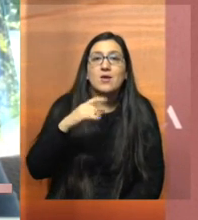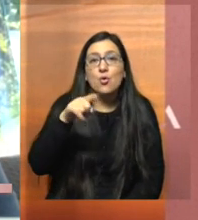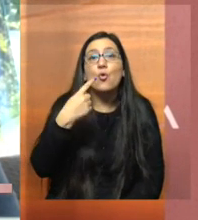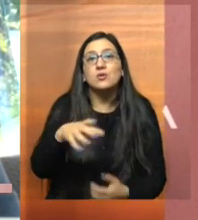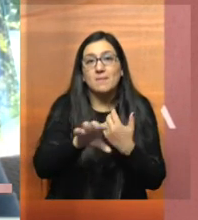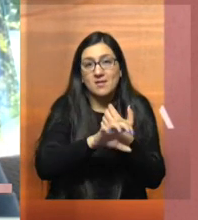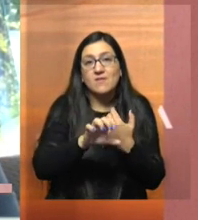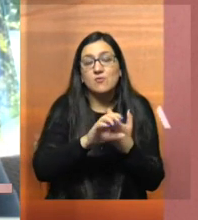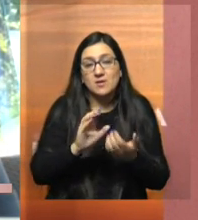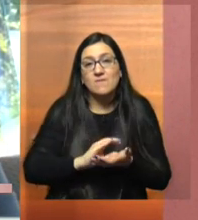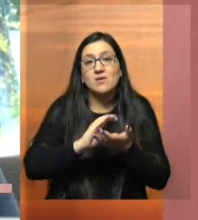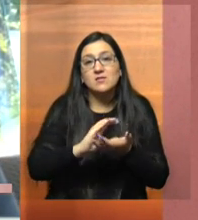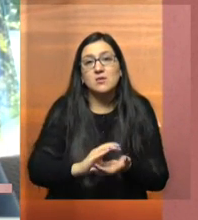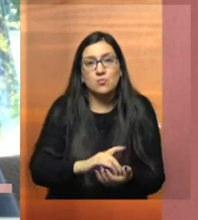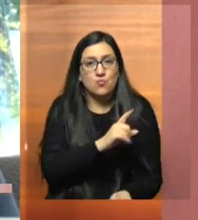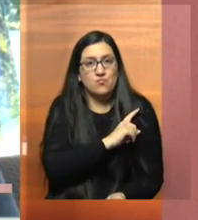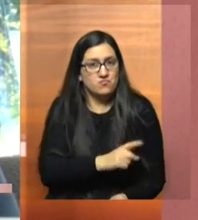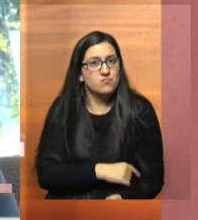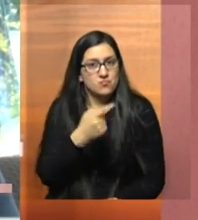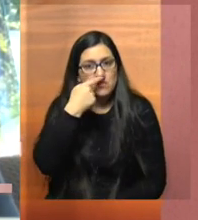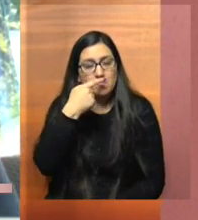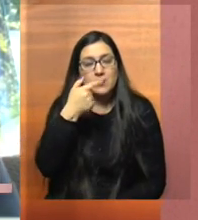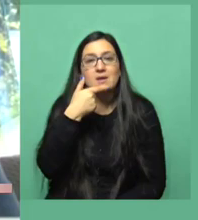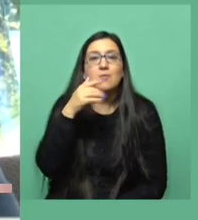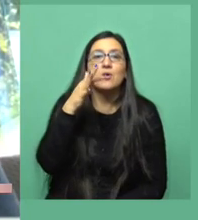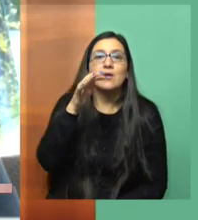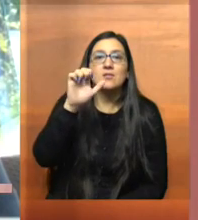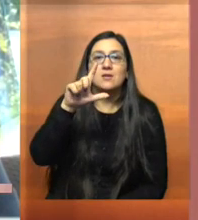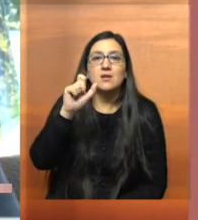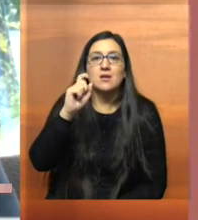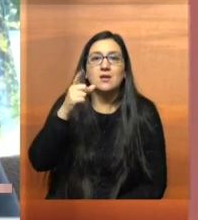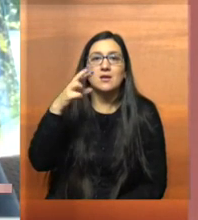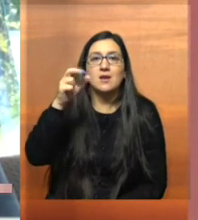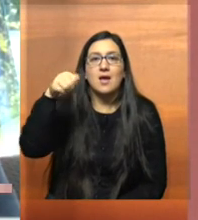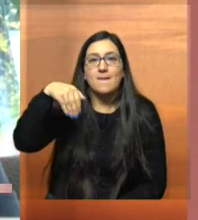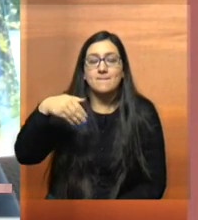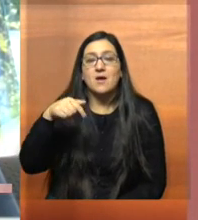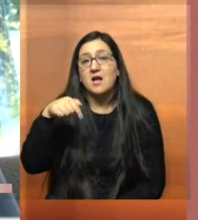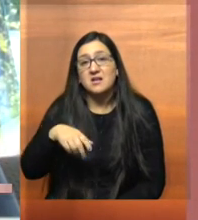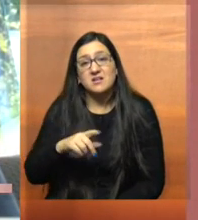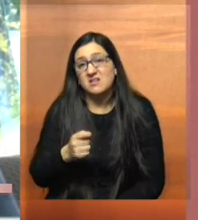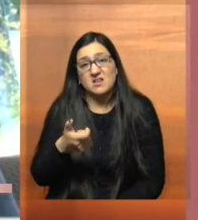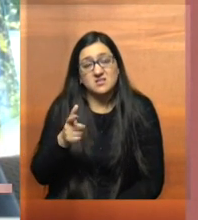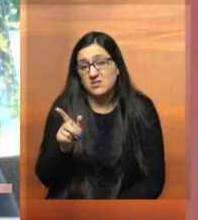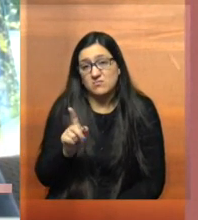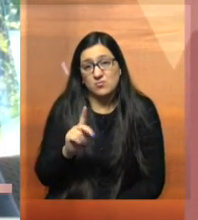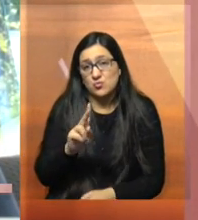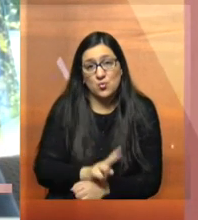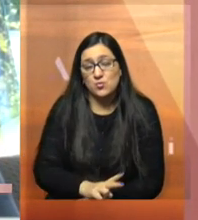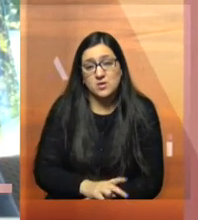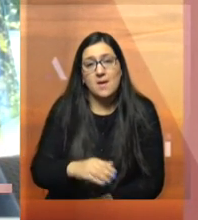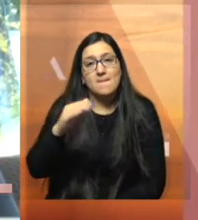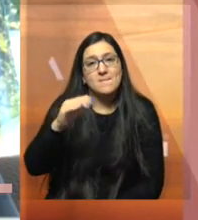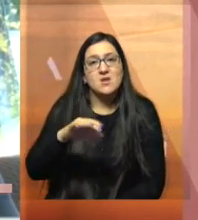plataformas han invertido con una fuerza interesante, como Telegram, que para nosotros es casi anecdótico su uso en América Latina, menos